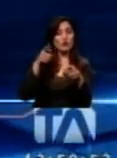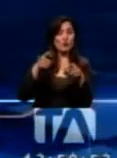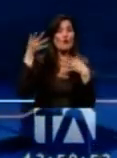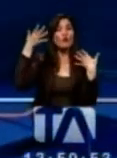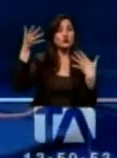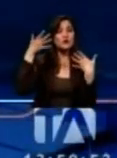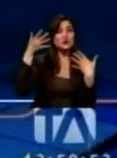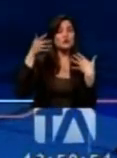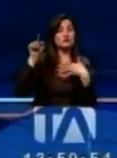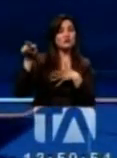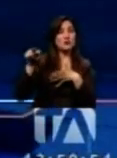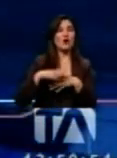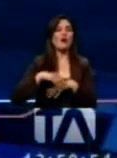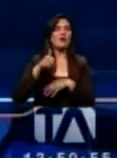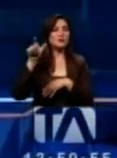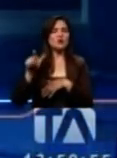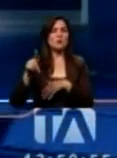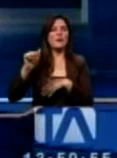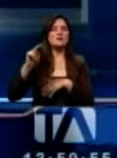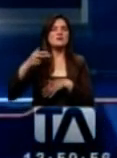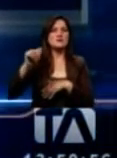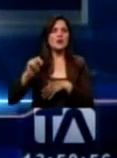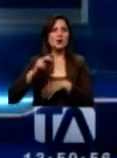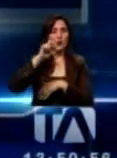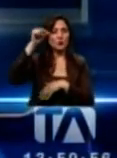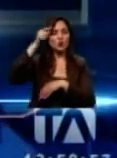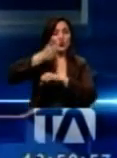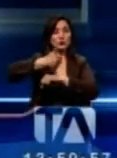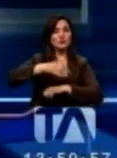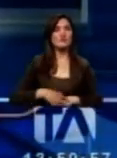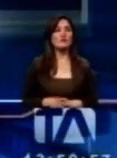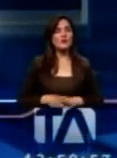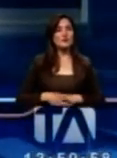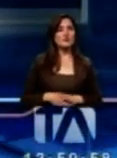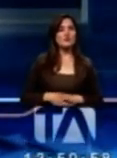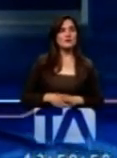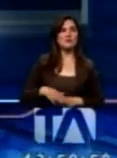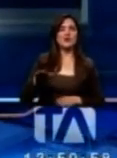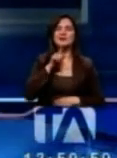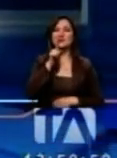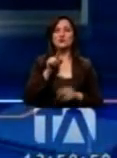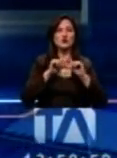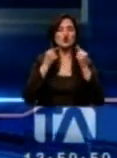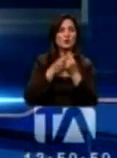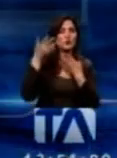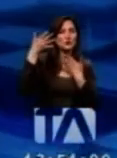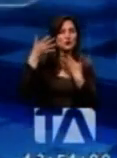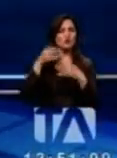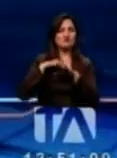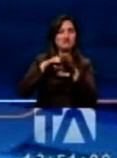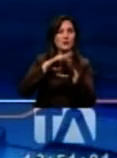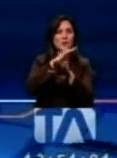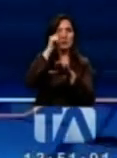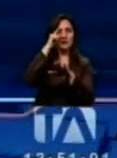político cuando Rolando Panchana era gobernador del Guayas. Butiña tramitó el pedido del colectivo Rafael Contigo Siempre, que buscaba la reelección del expresidente.